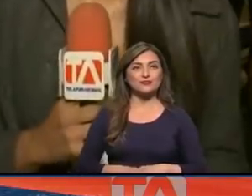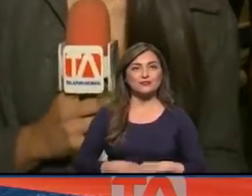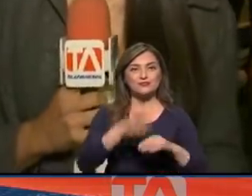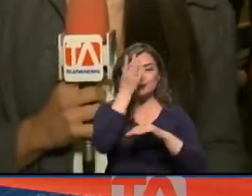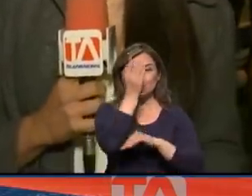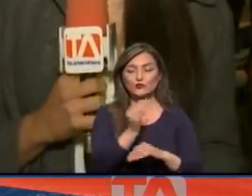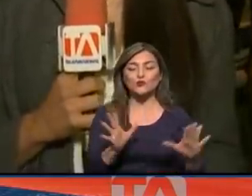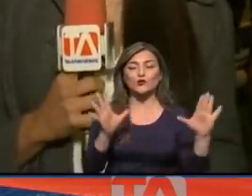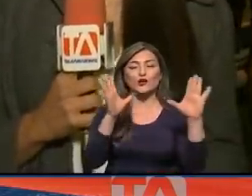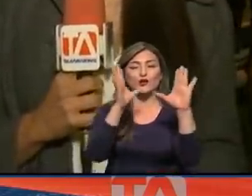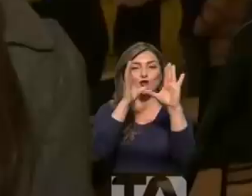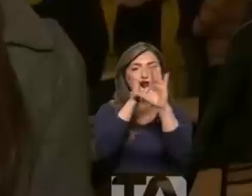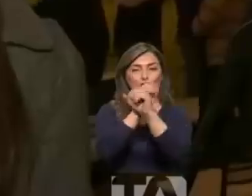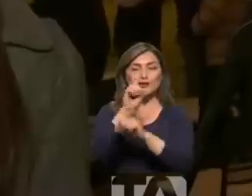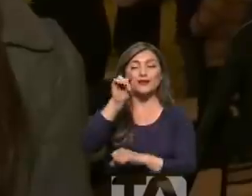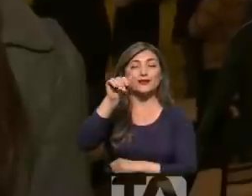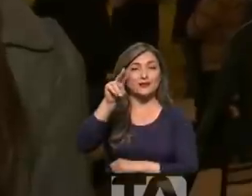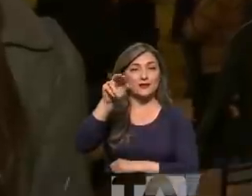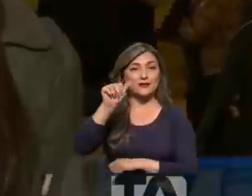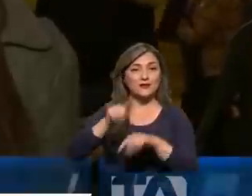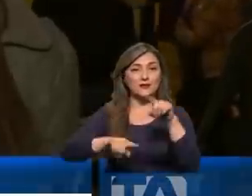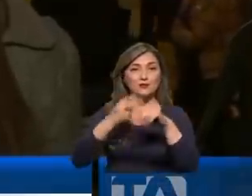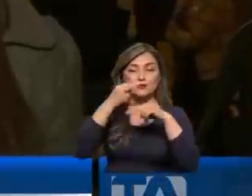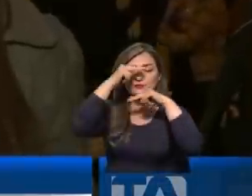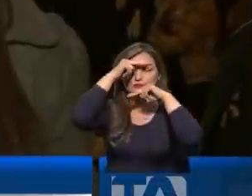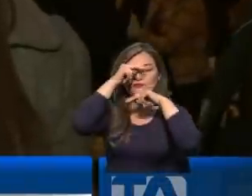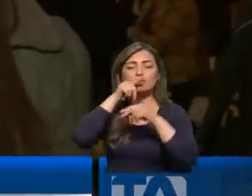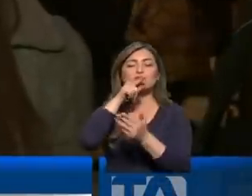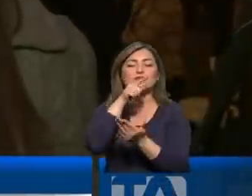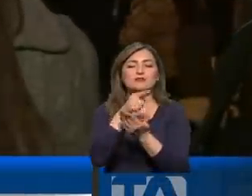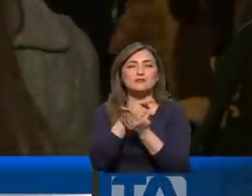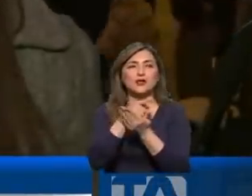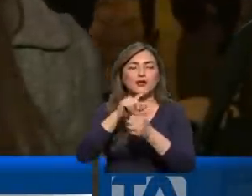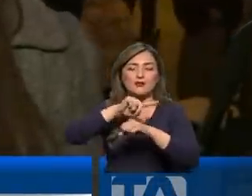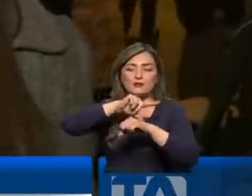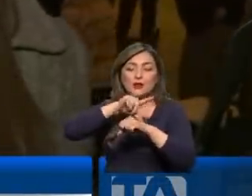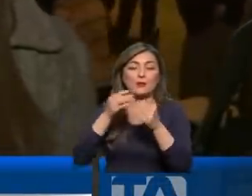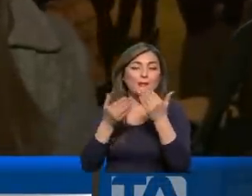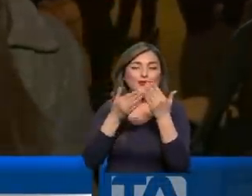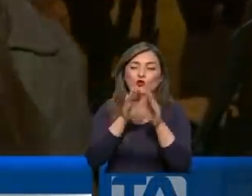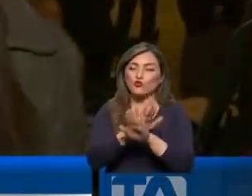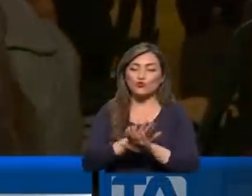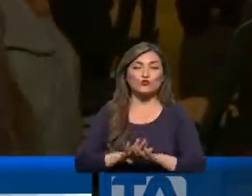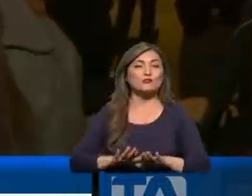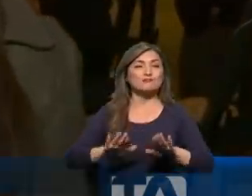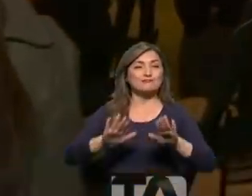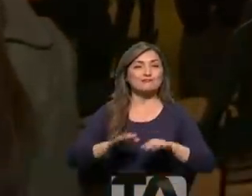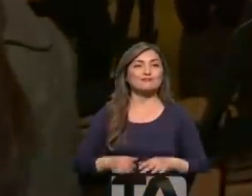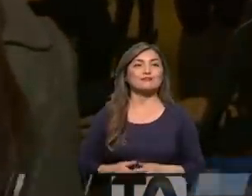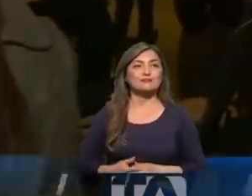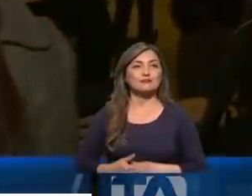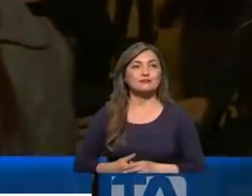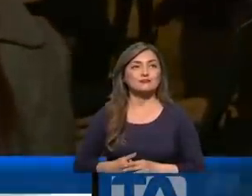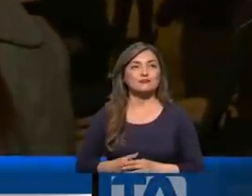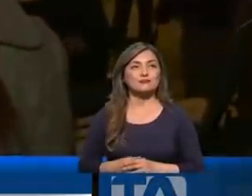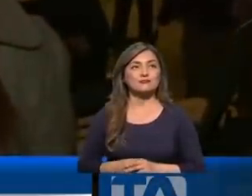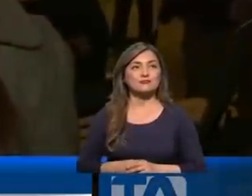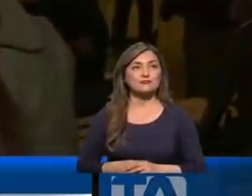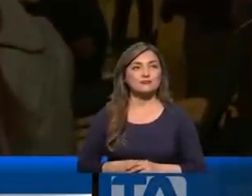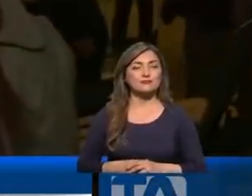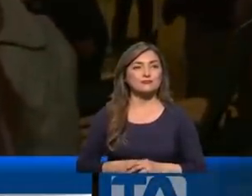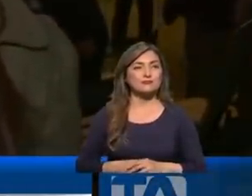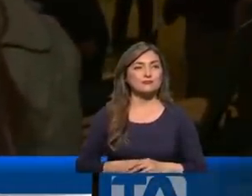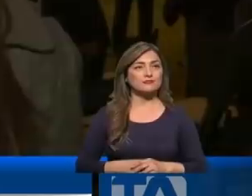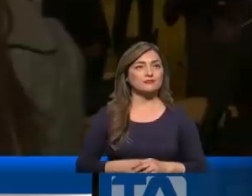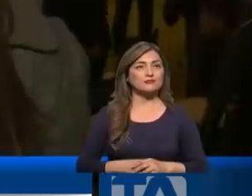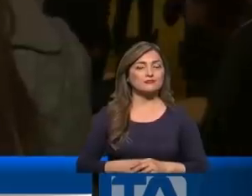Buenas noches, Diana, amigos televidentes. Así es, hace tan solo unos minutos concluyó este evento en el que precisamente se dio el lanzamiento